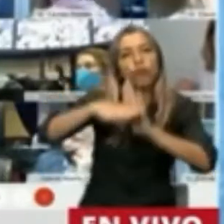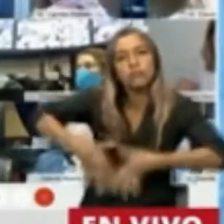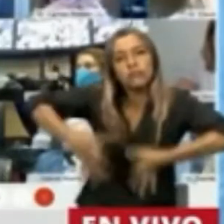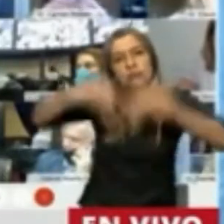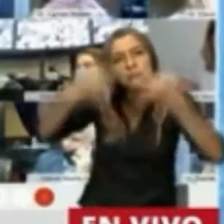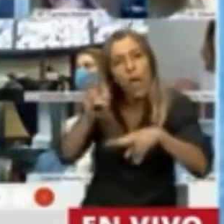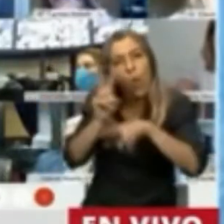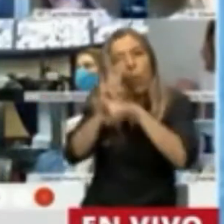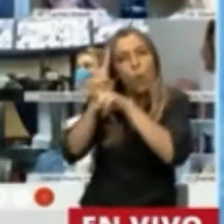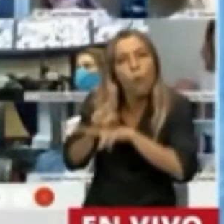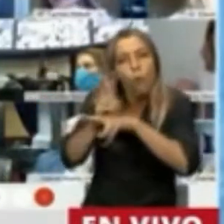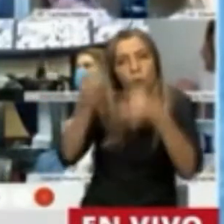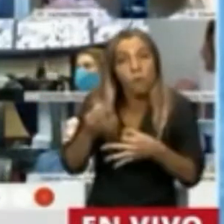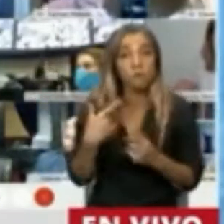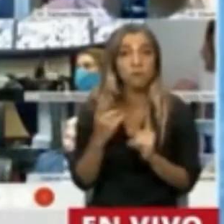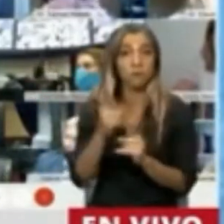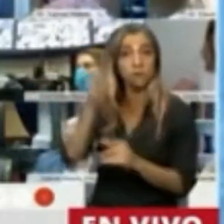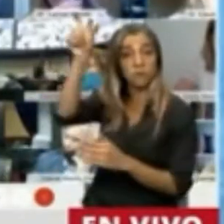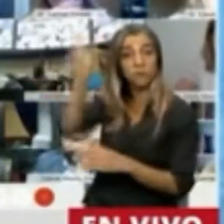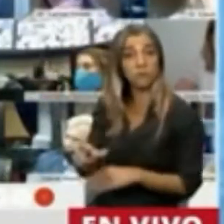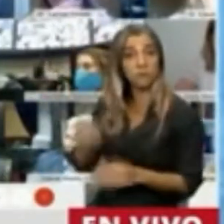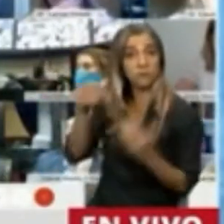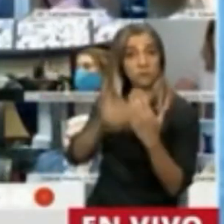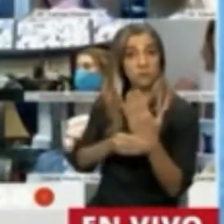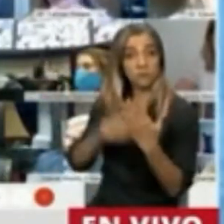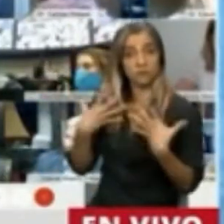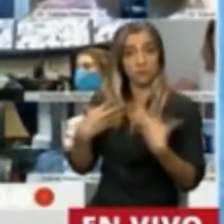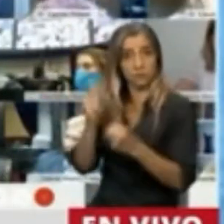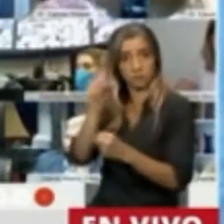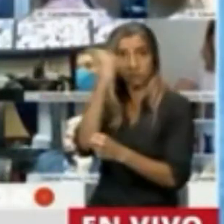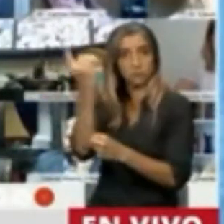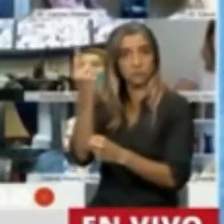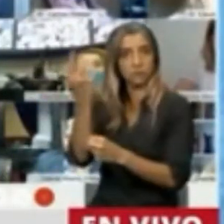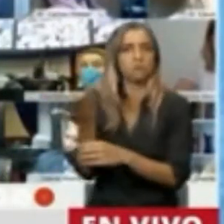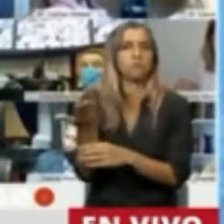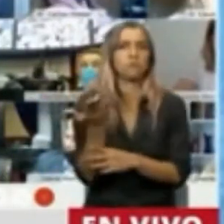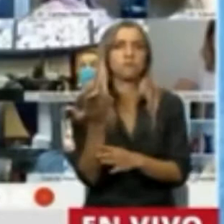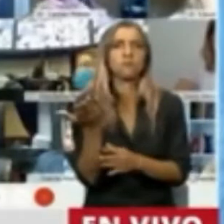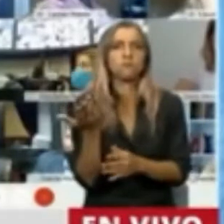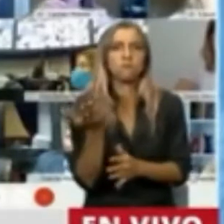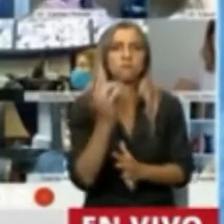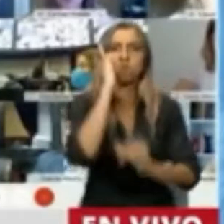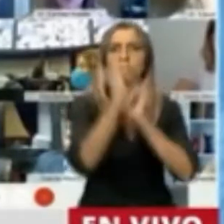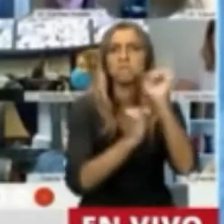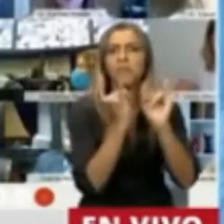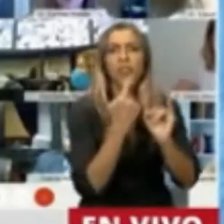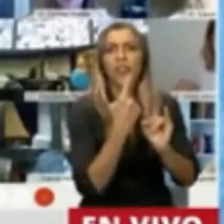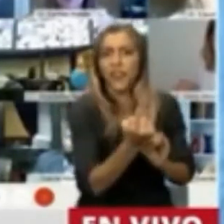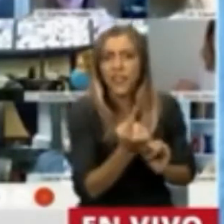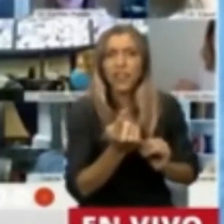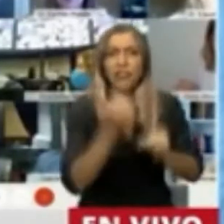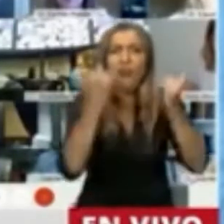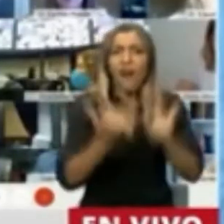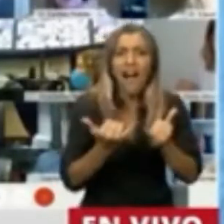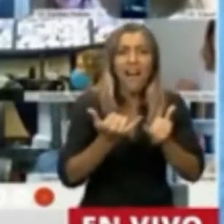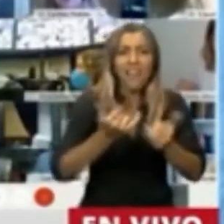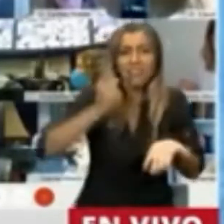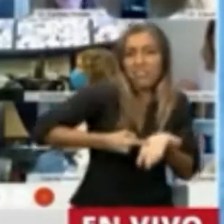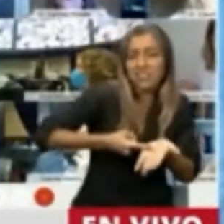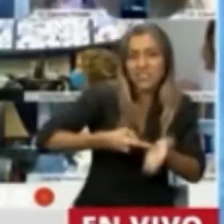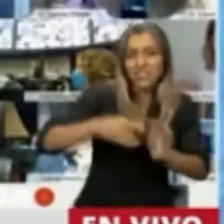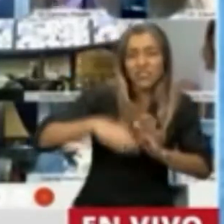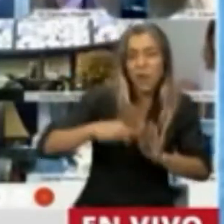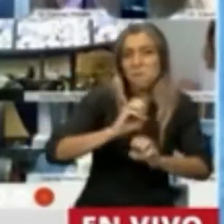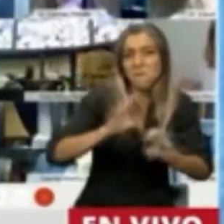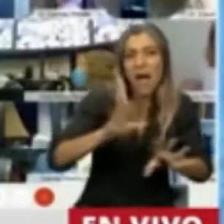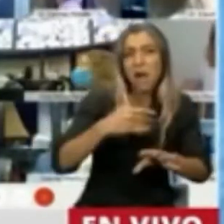común, que sea un protocolo seguro. Lo he escuchado al ministro de Salud de la Nación decir que hay medidas ridículas de